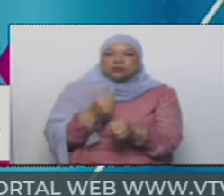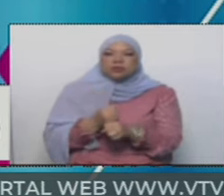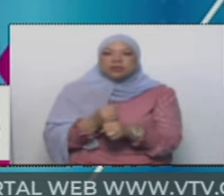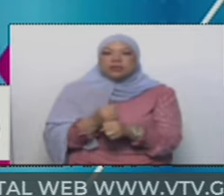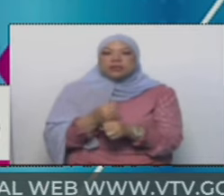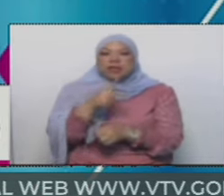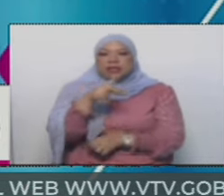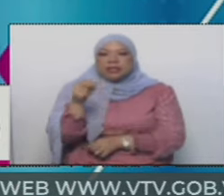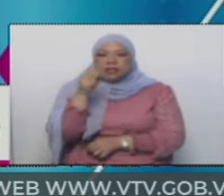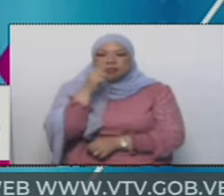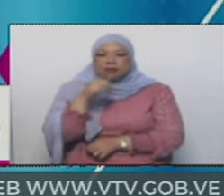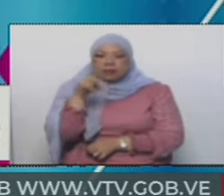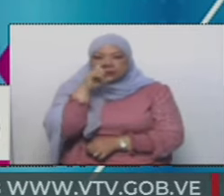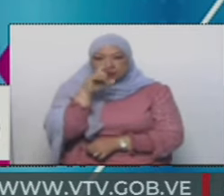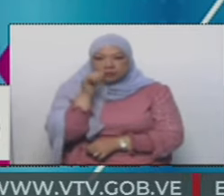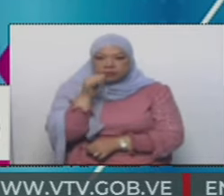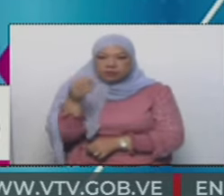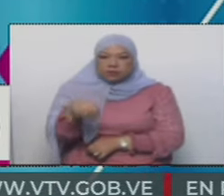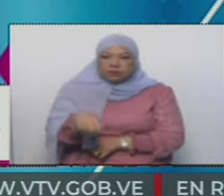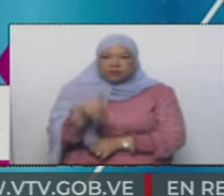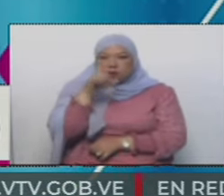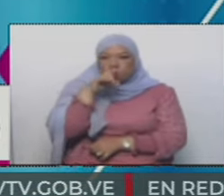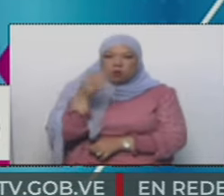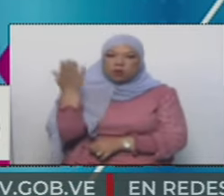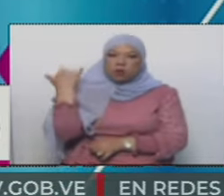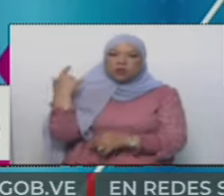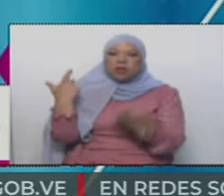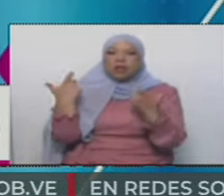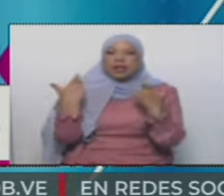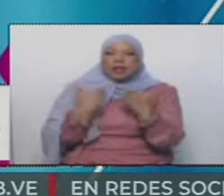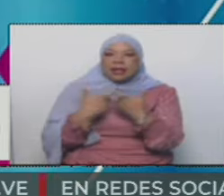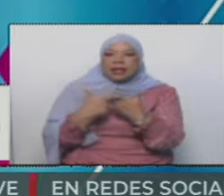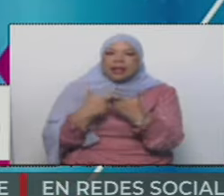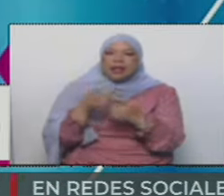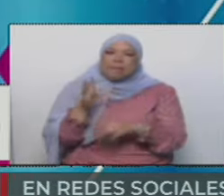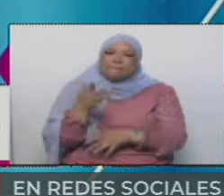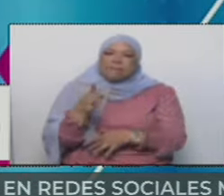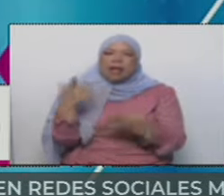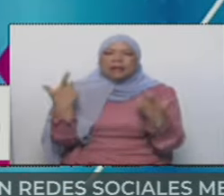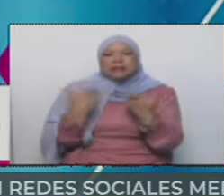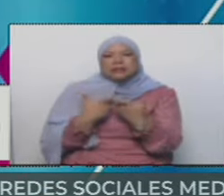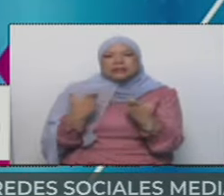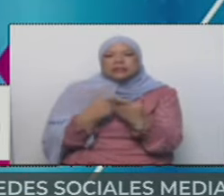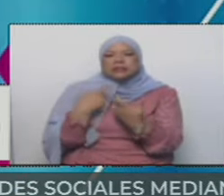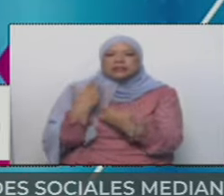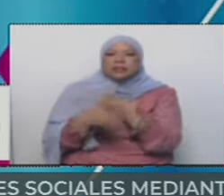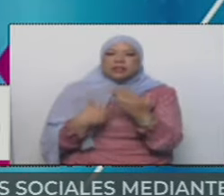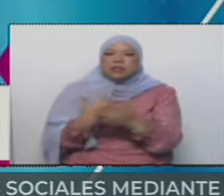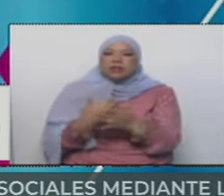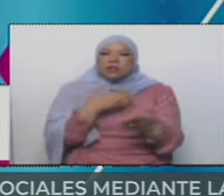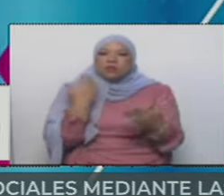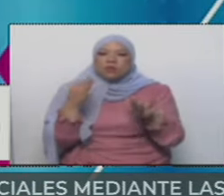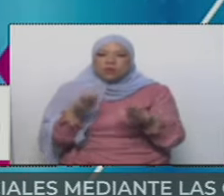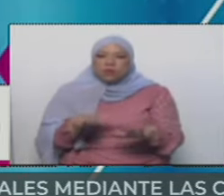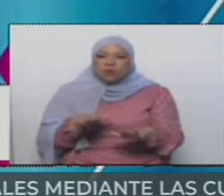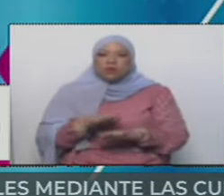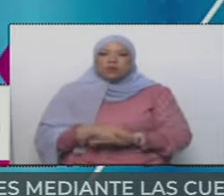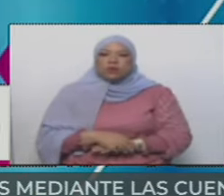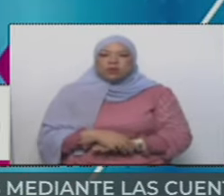70. Eran los años de la guerra de Vietnam, la masacre de Vietnam,